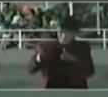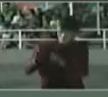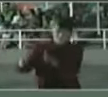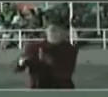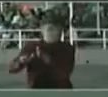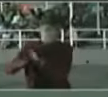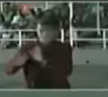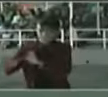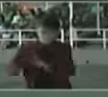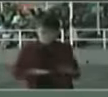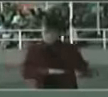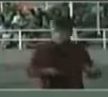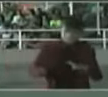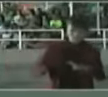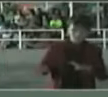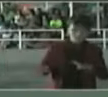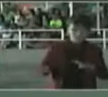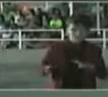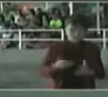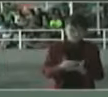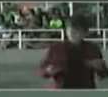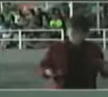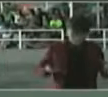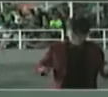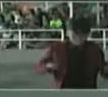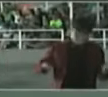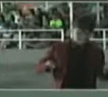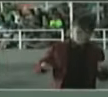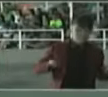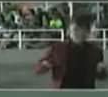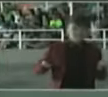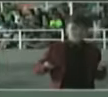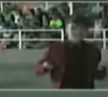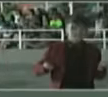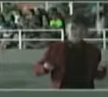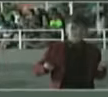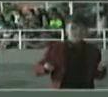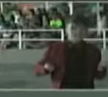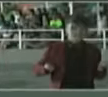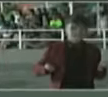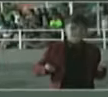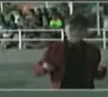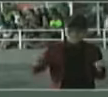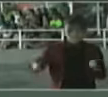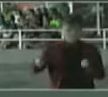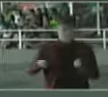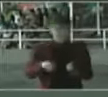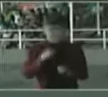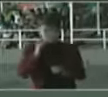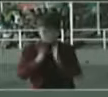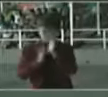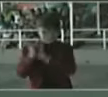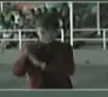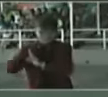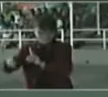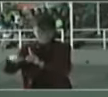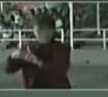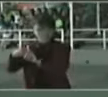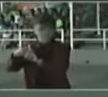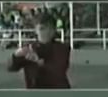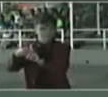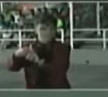las cosas se salieron de control. Es así como Él va a la cruz, no por